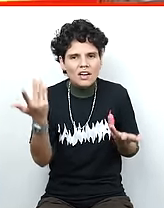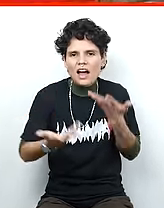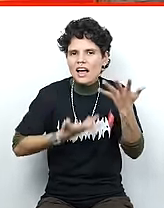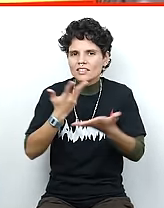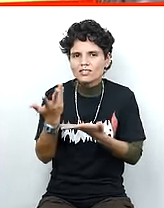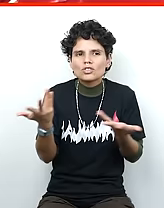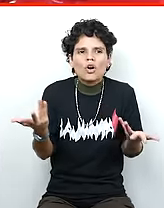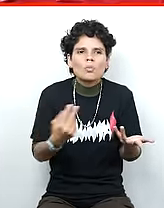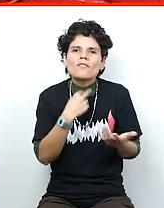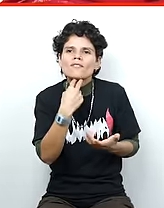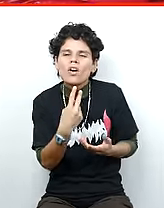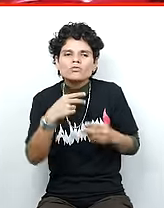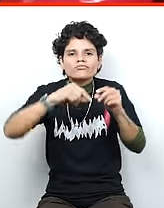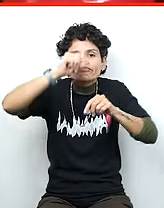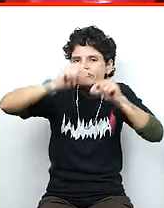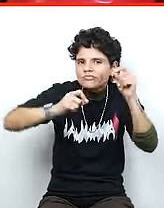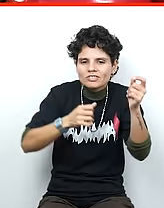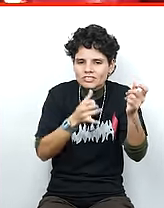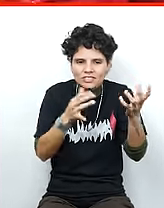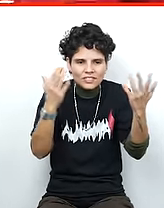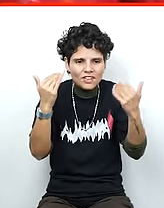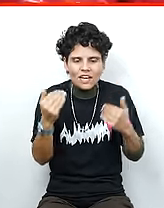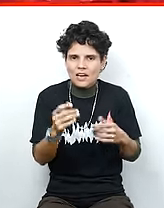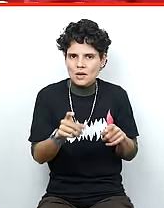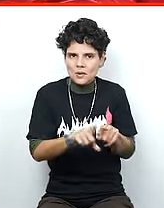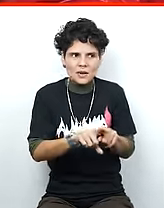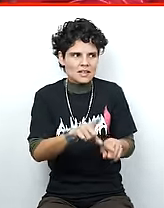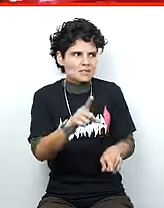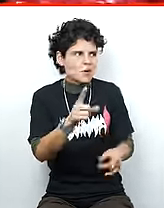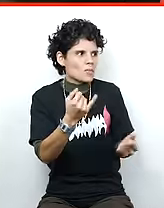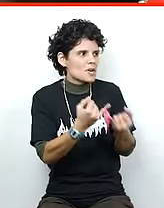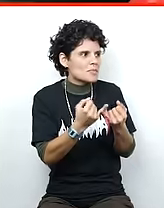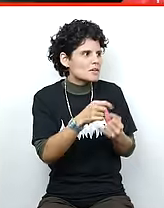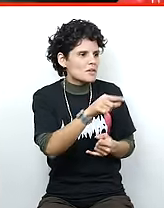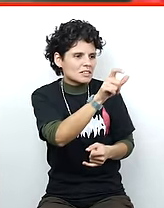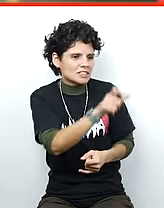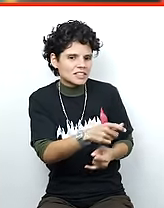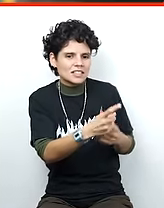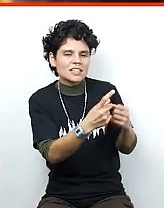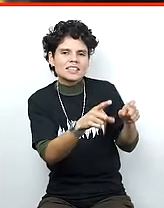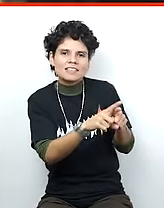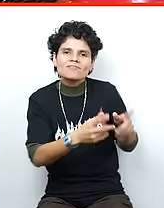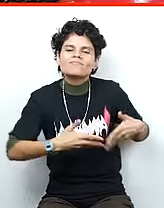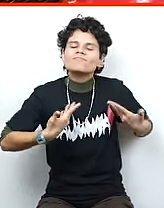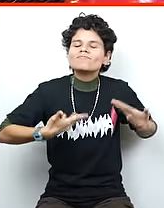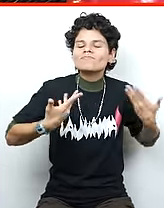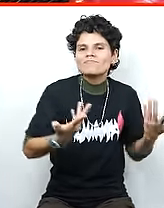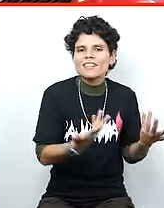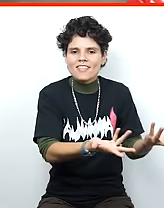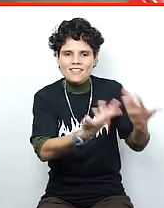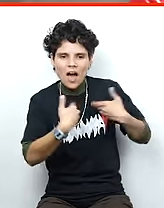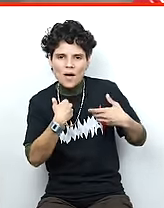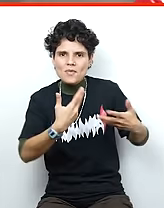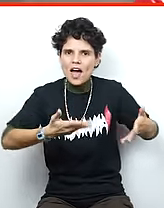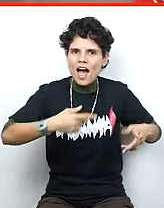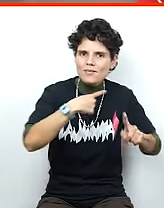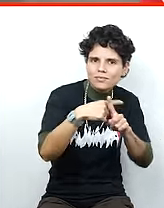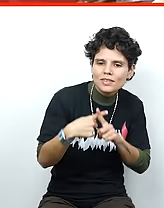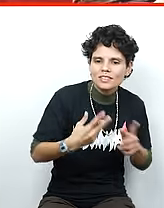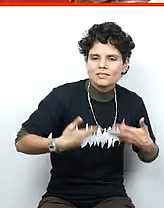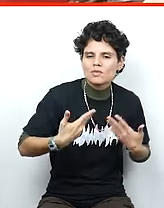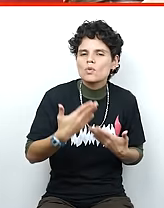nada, estaba recién partiendo. Sí, ojo. Qué loco tener un amigo así igual, ¿o no? Que te inspire, que te atreváis, que toda la cuestión. ¿Qué edad tenés tú